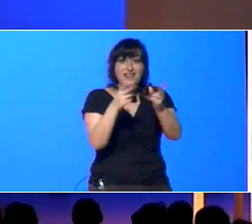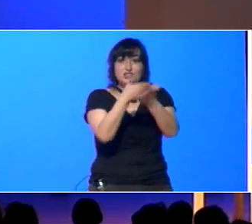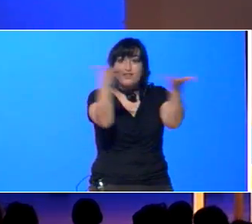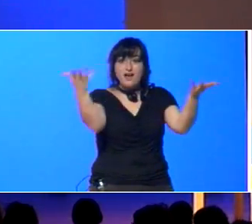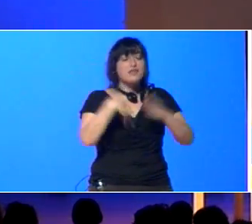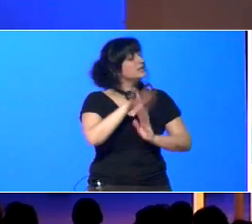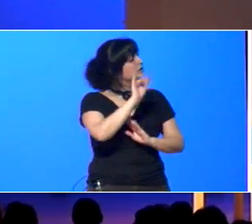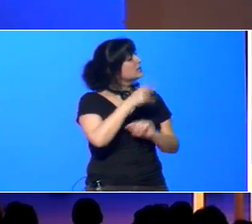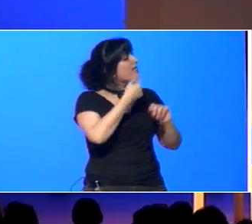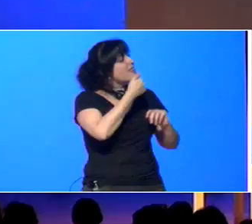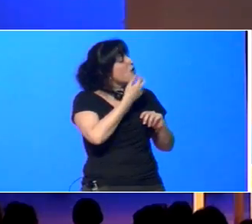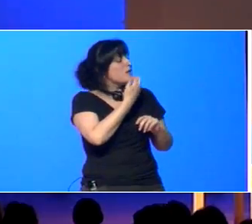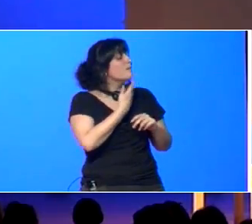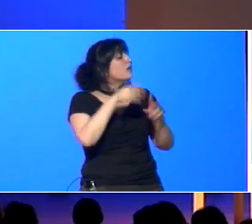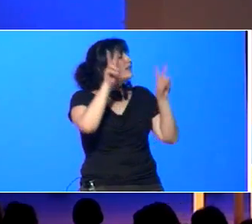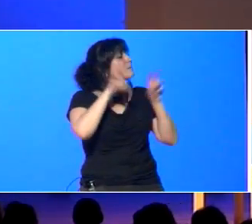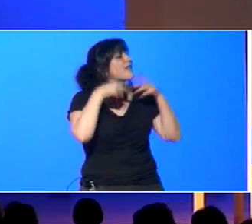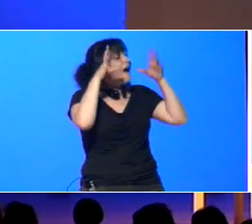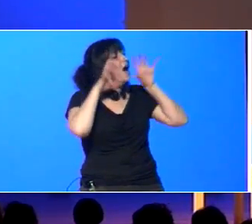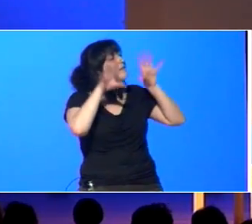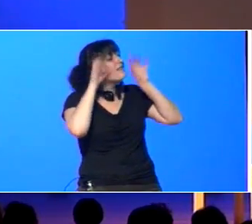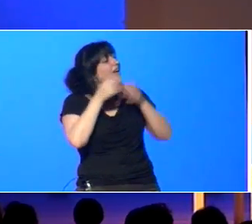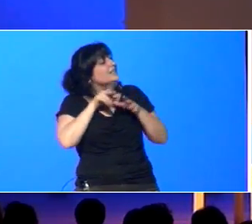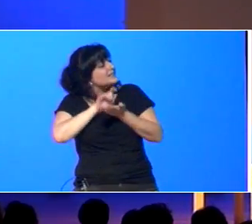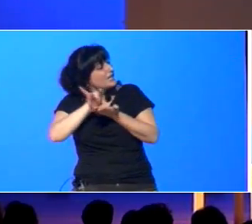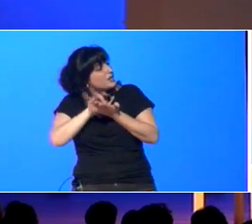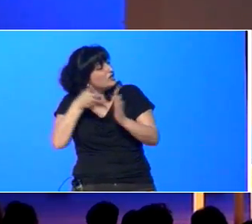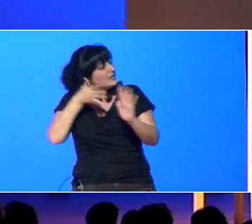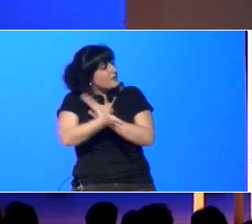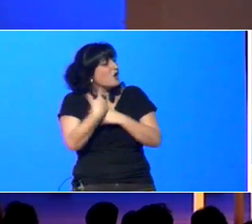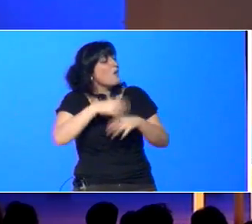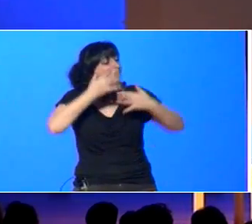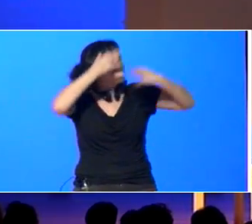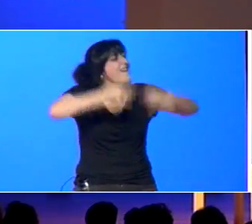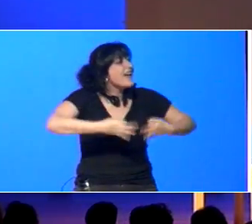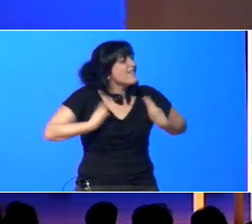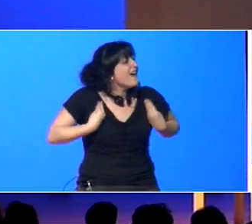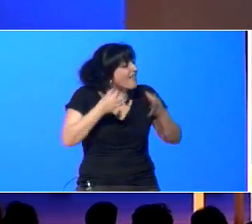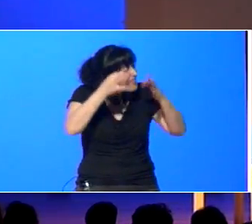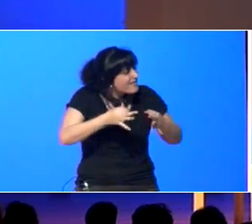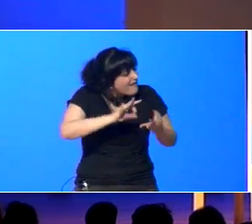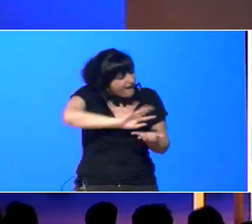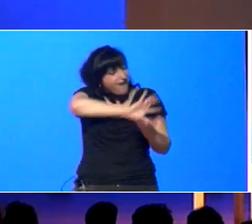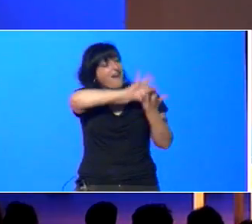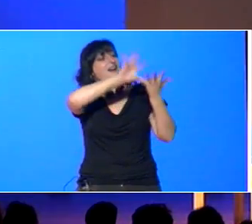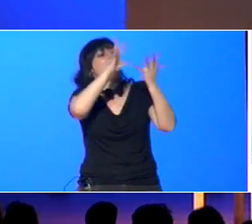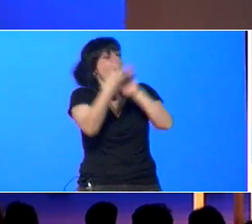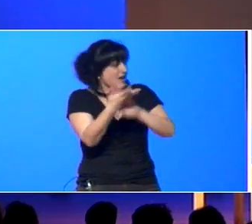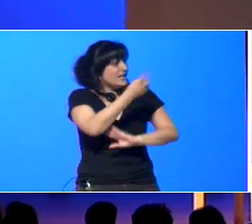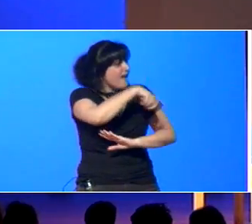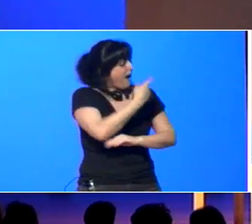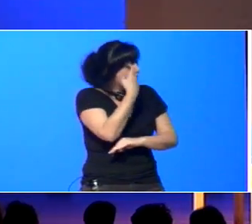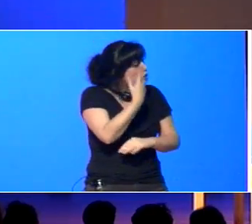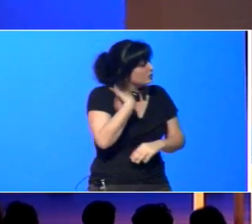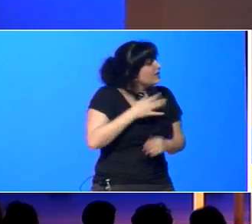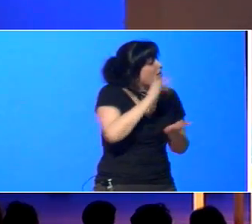servicio trata de transformar la realidad. Exacto. Y esos chavales y chavalas la han transformado. La han transformado. Más allá de lo que pensaban en